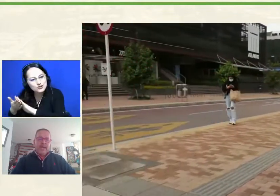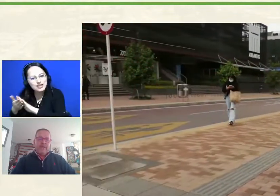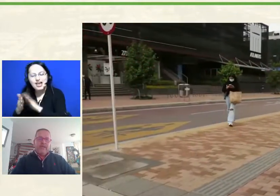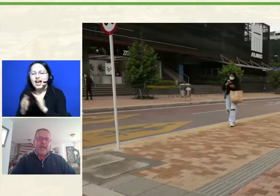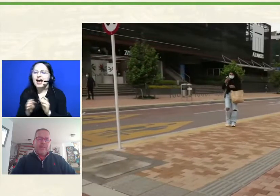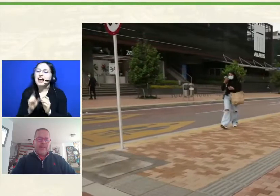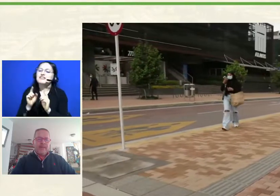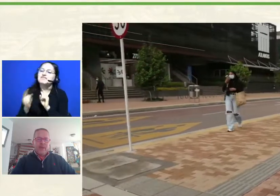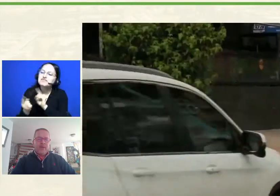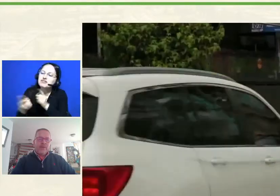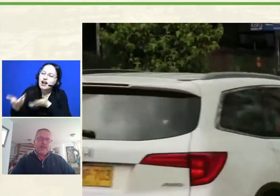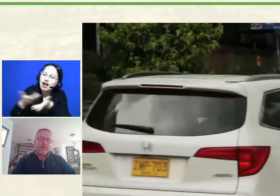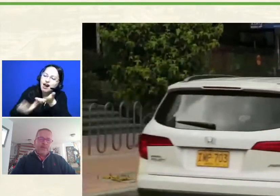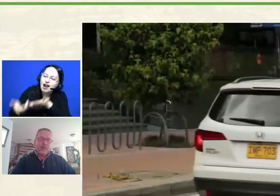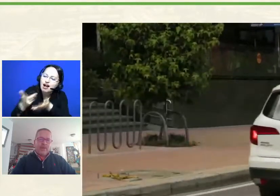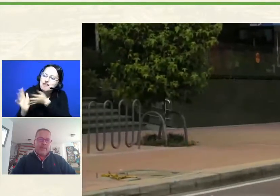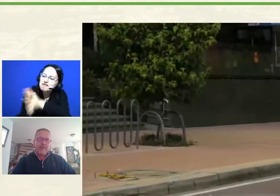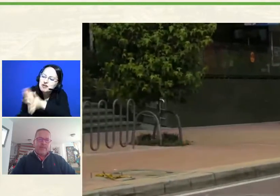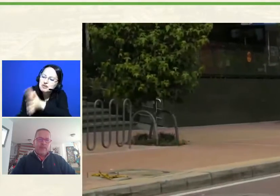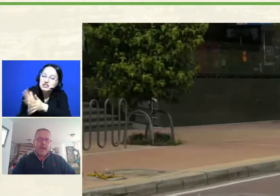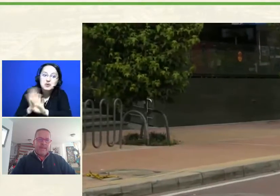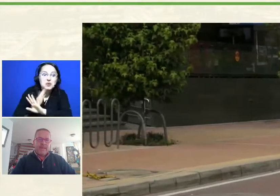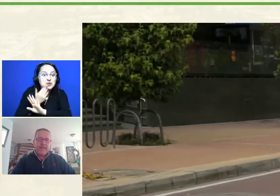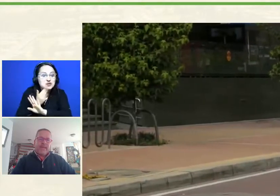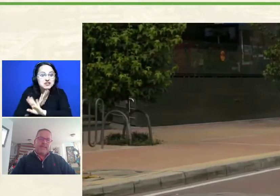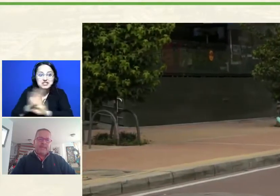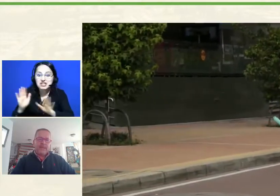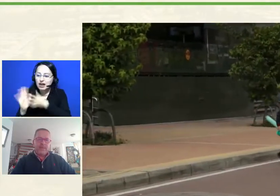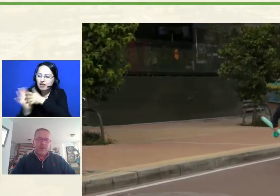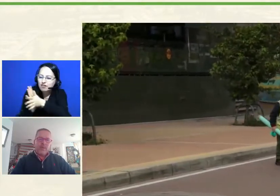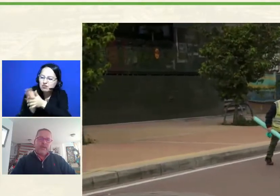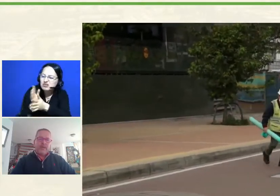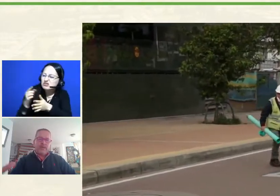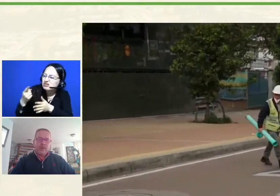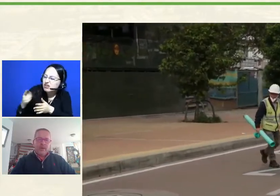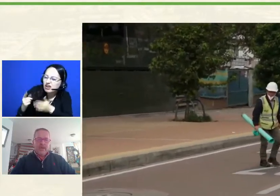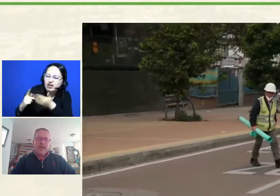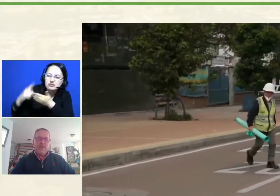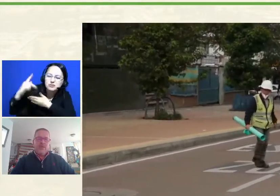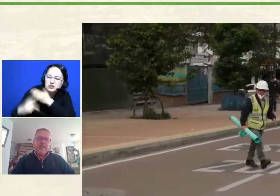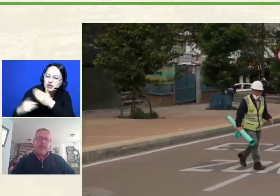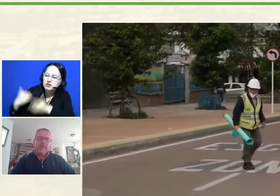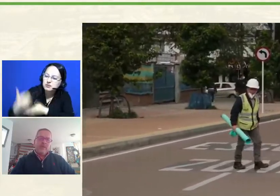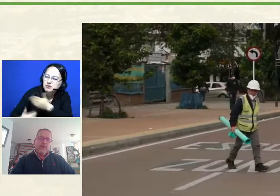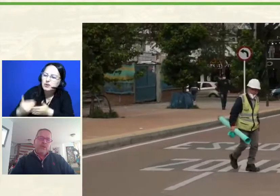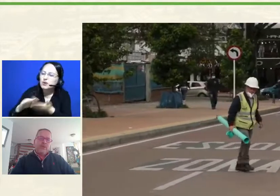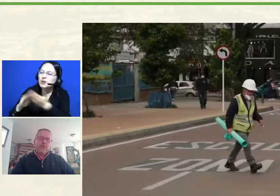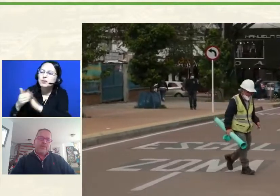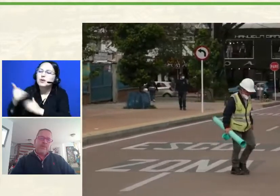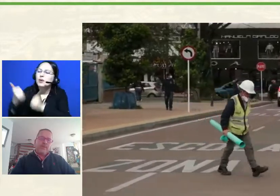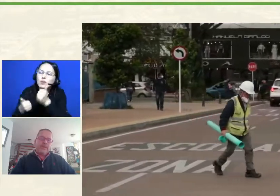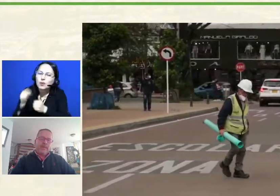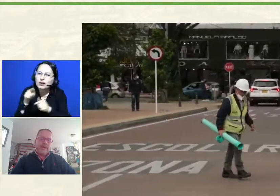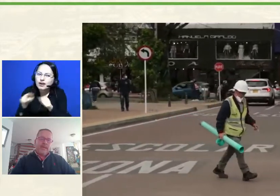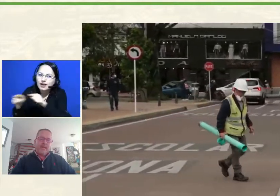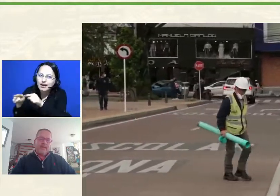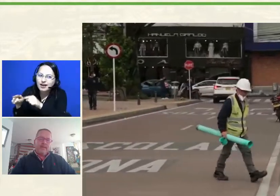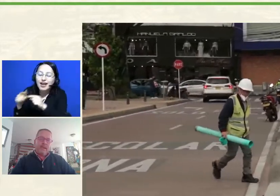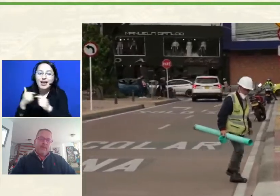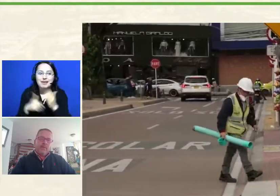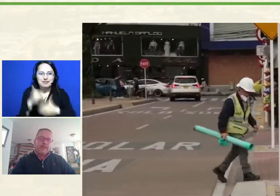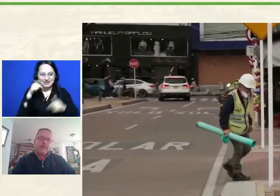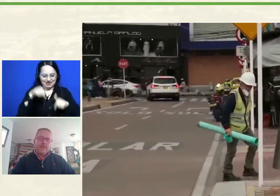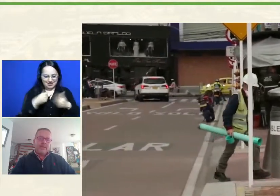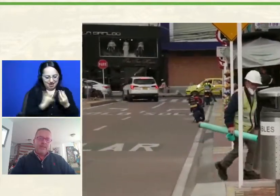información y finalmente cuando ya tenemos toda la información básica de qué es el tipo de proyecto, qué comunidad, nosotros empezamos a hacer